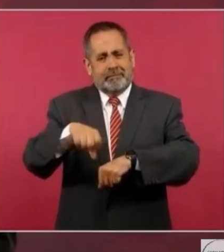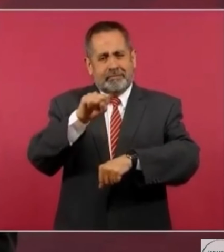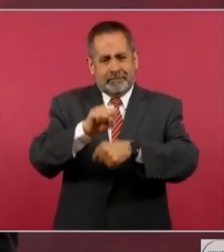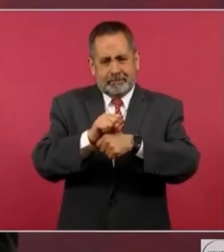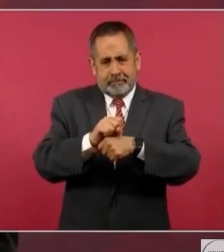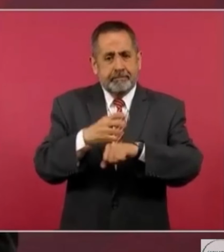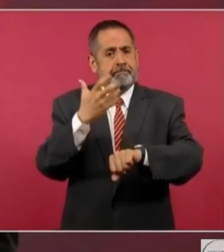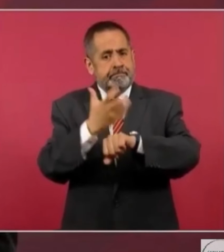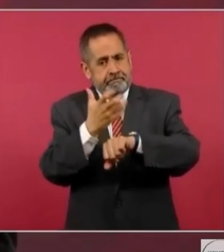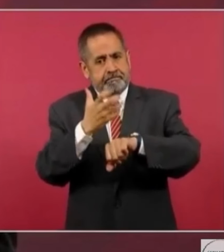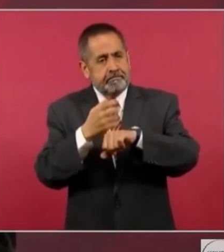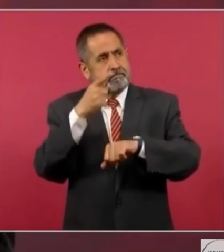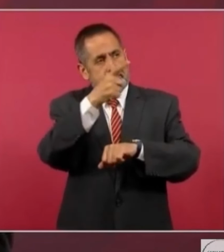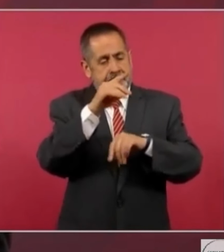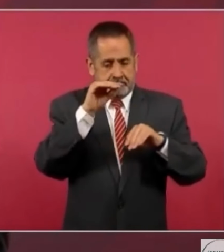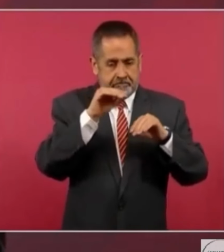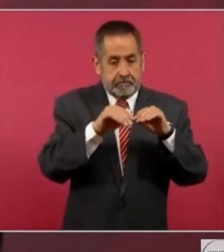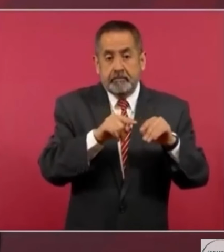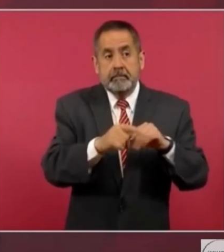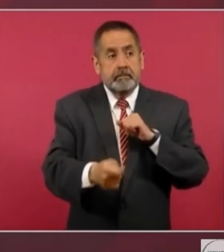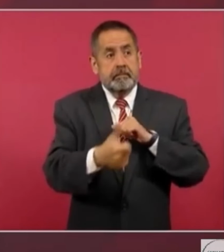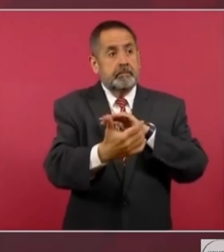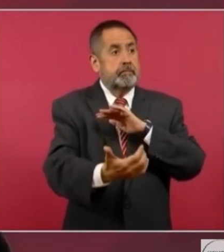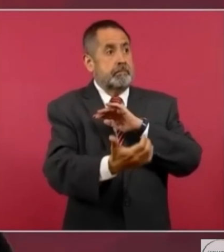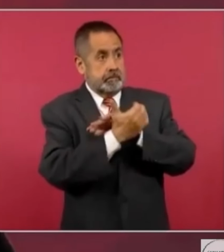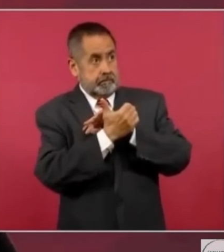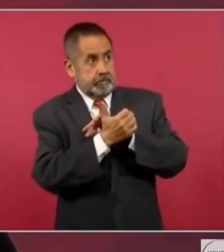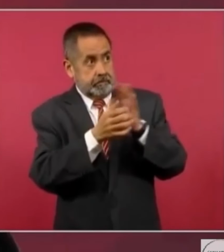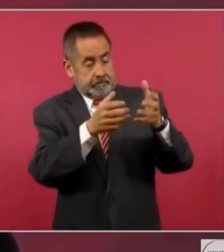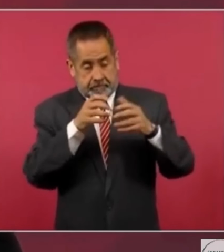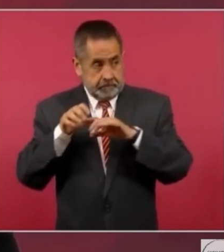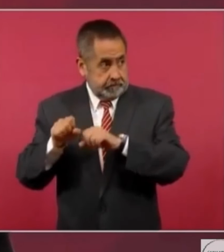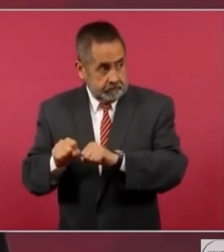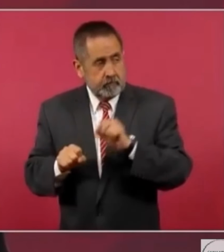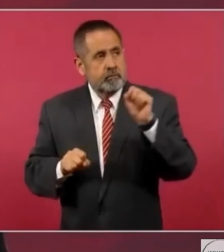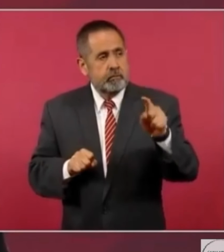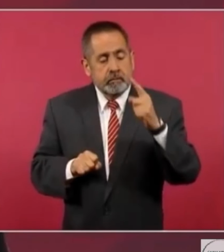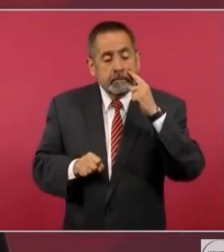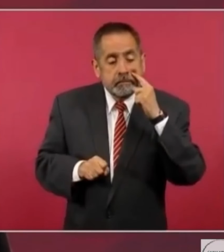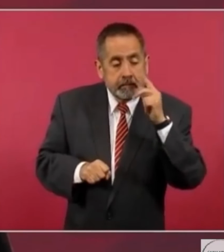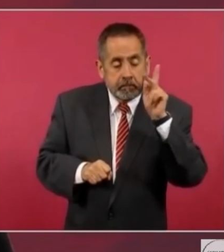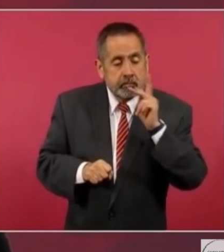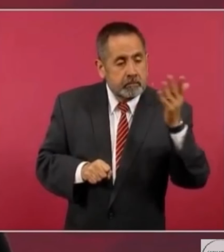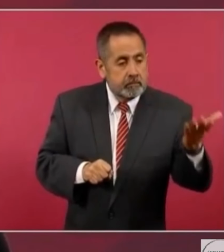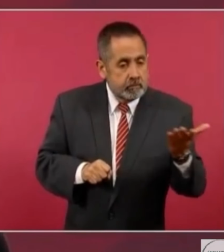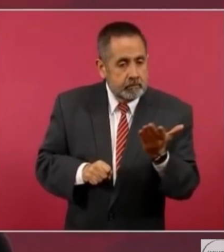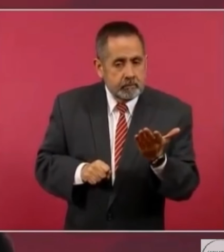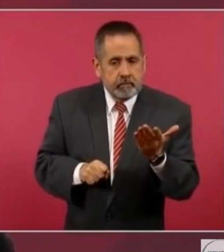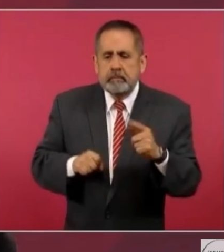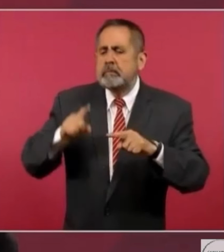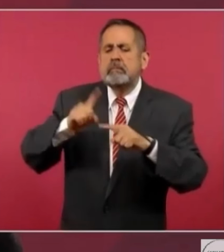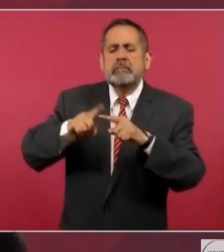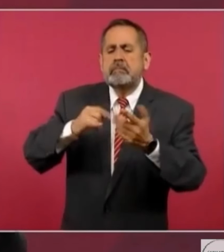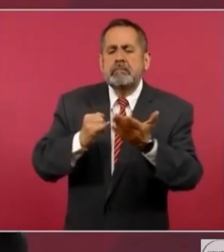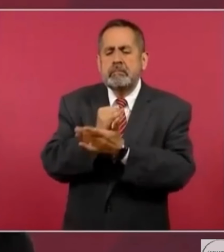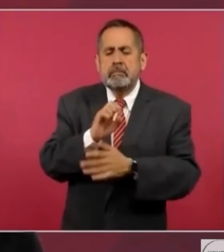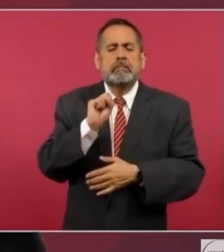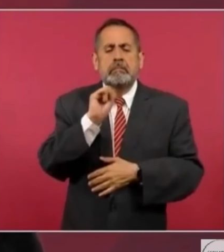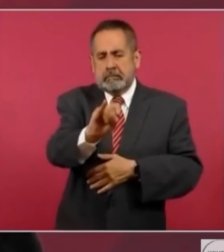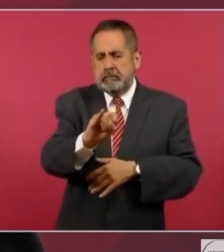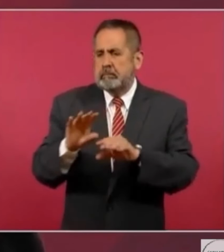parte de los Estados Unidos que presentó la solicitud de extradición. ¿Quién determina si procede o no